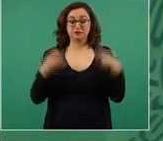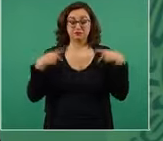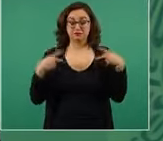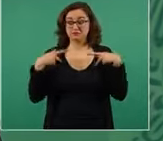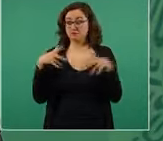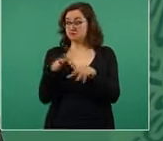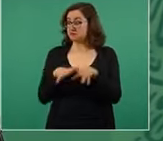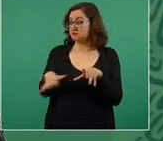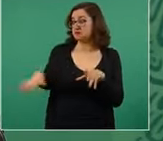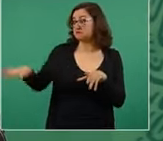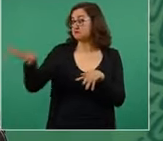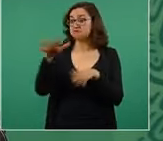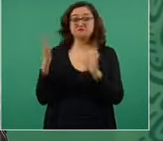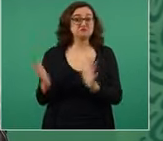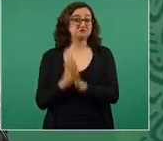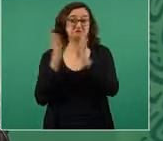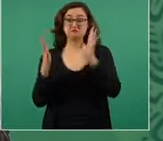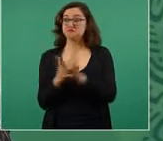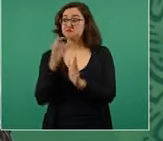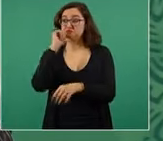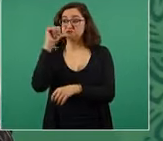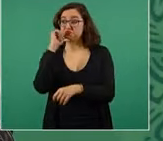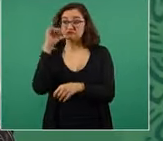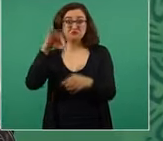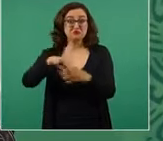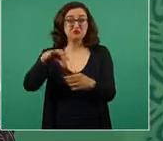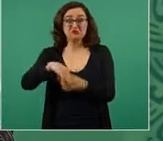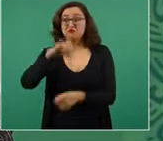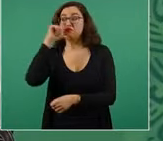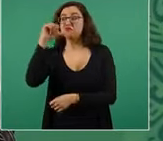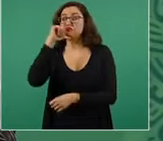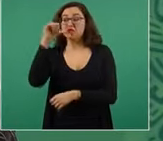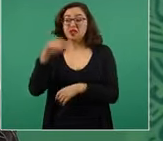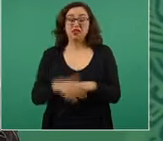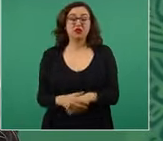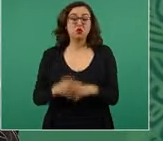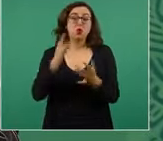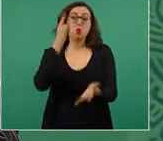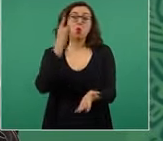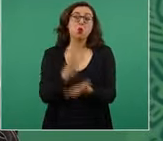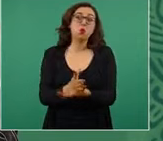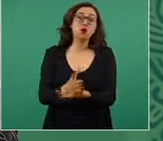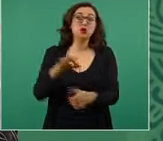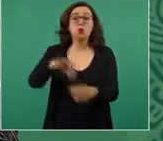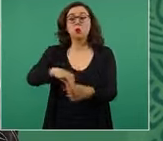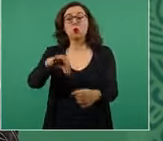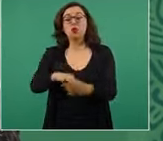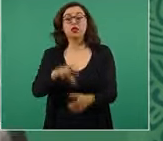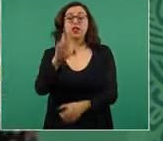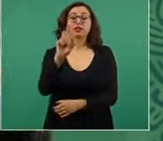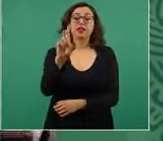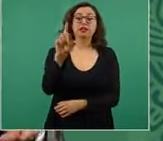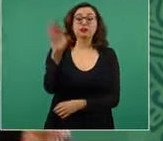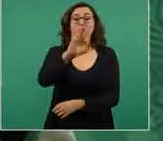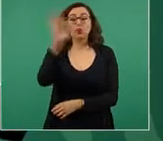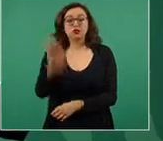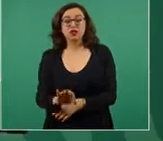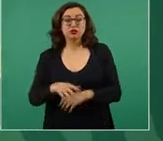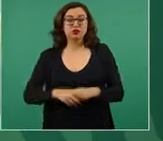y van a votar el 30%, pues ya con